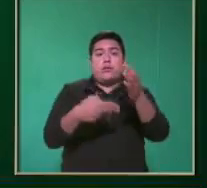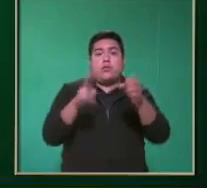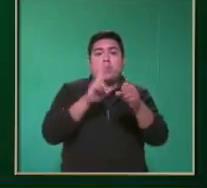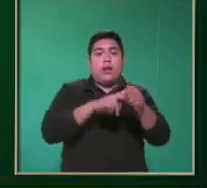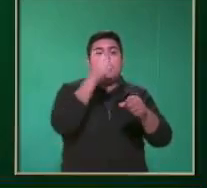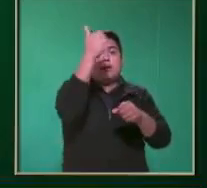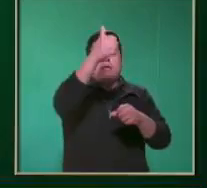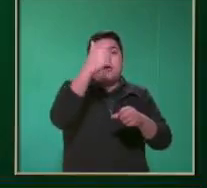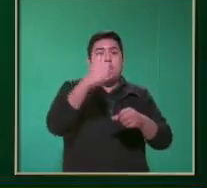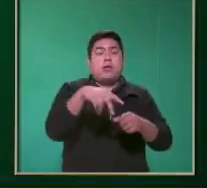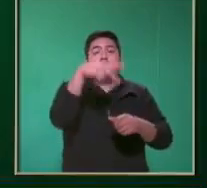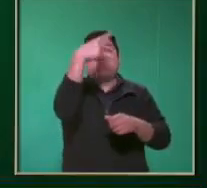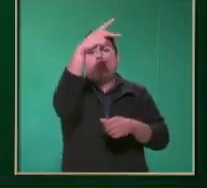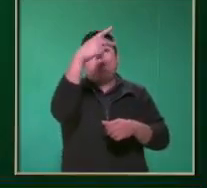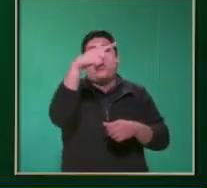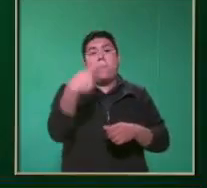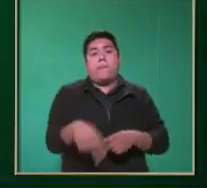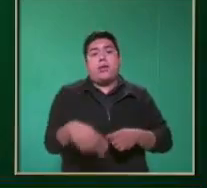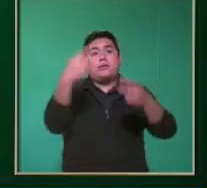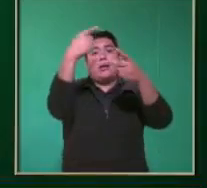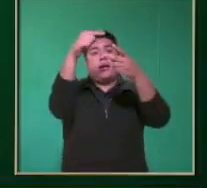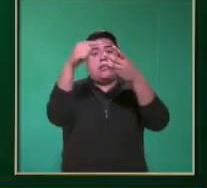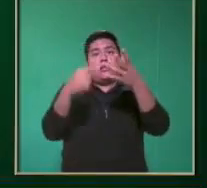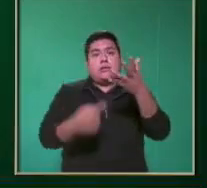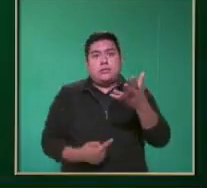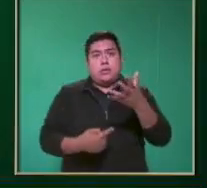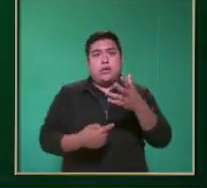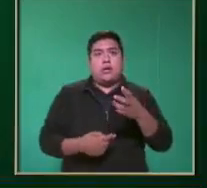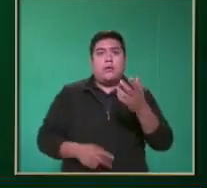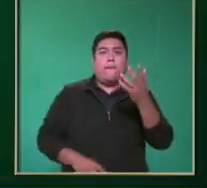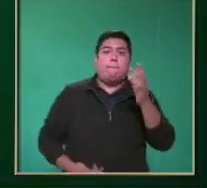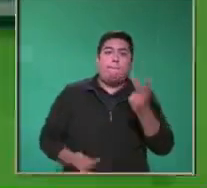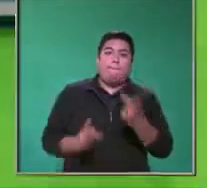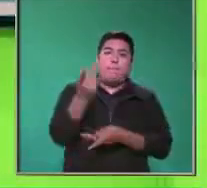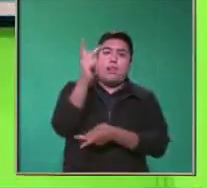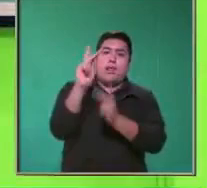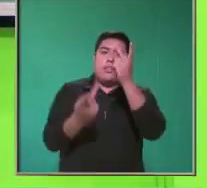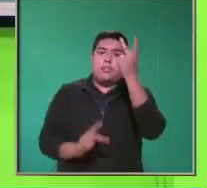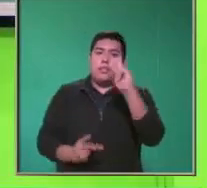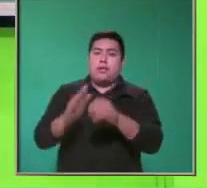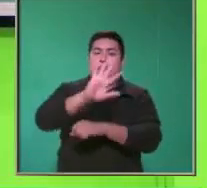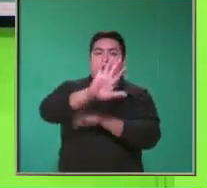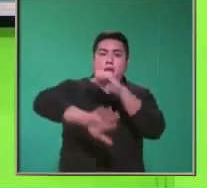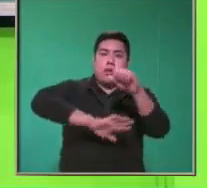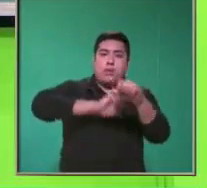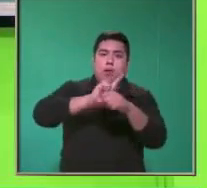sus características en cuanto a vegetación, en cuanto a fauna, en cuanto al